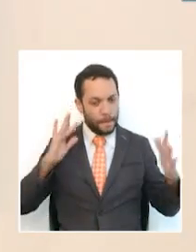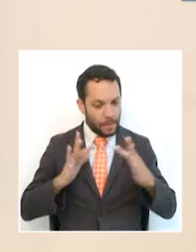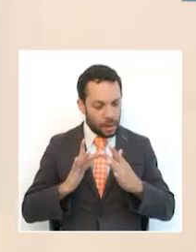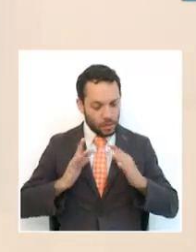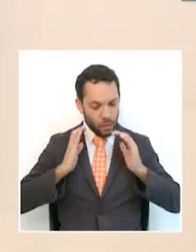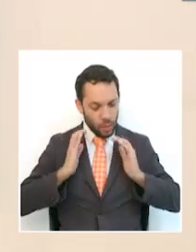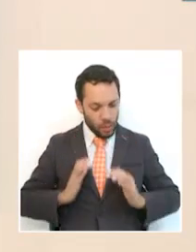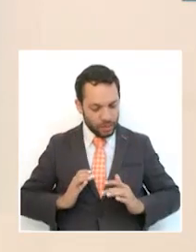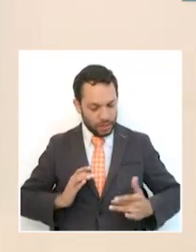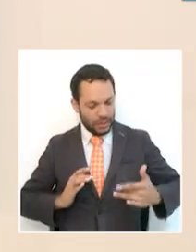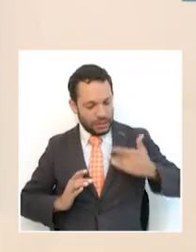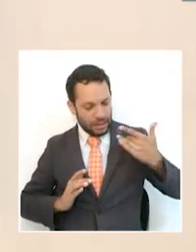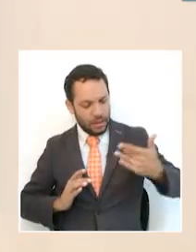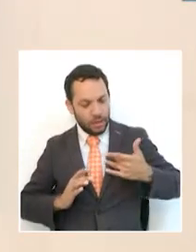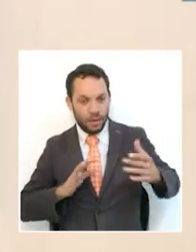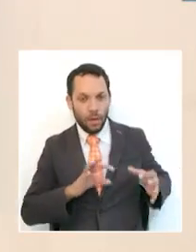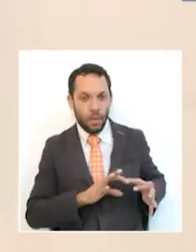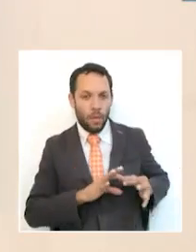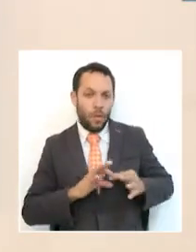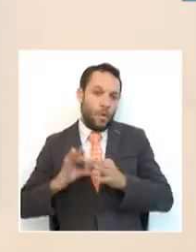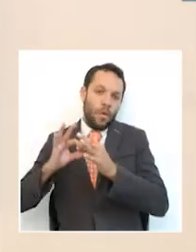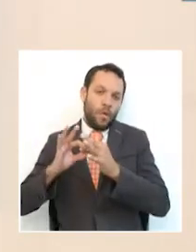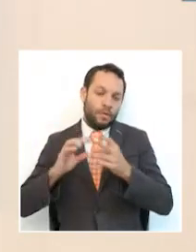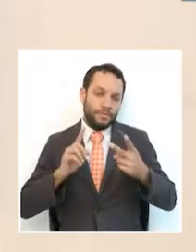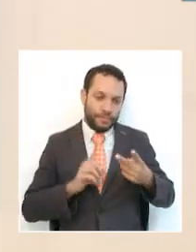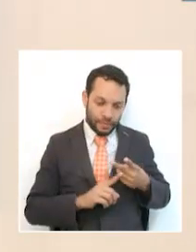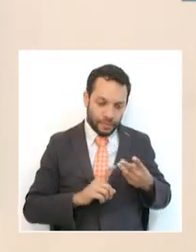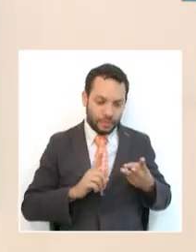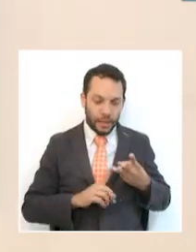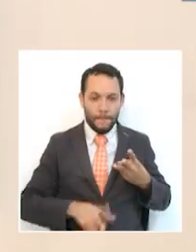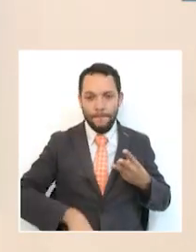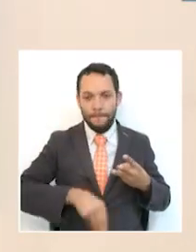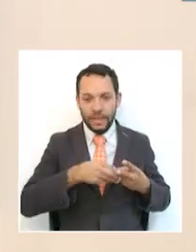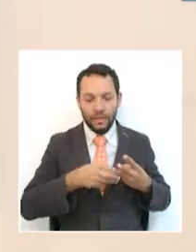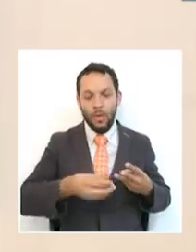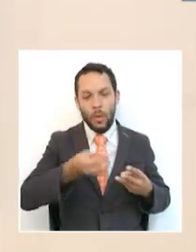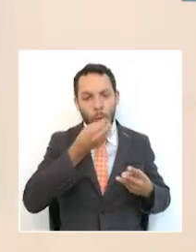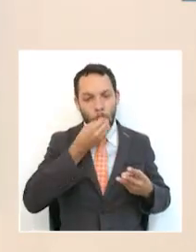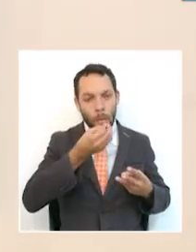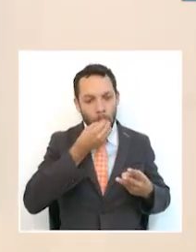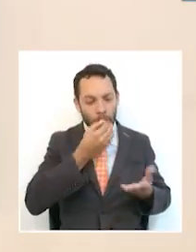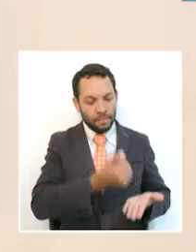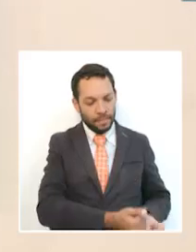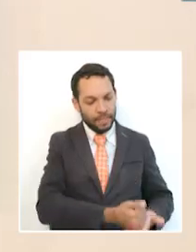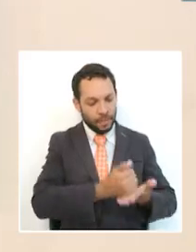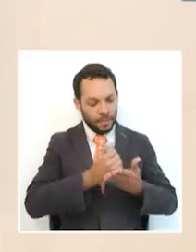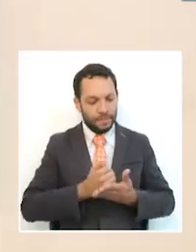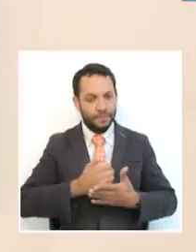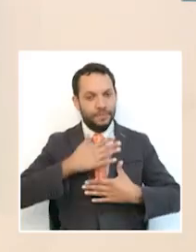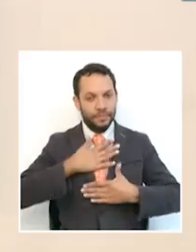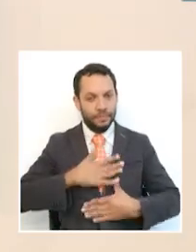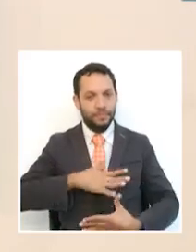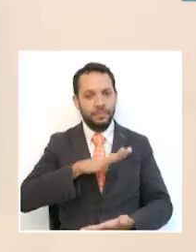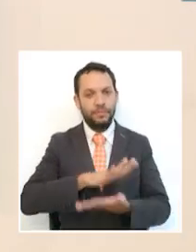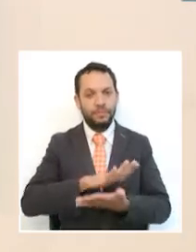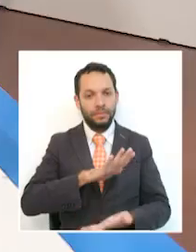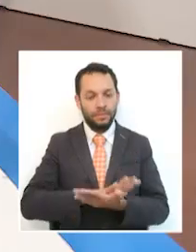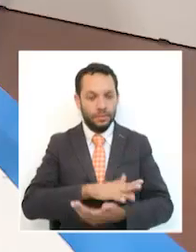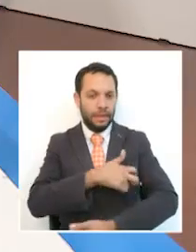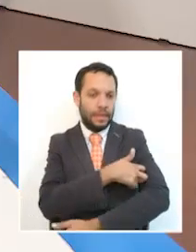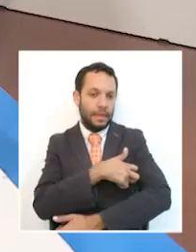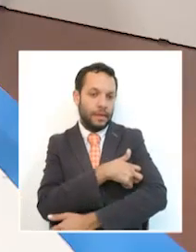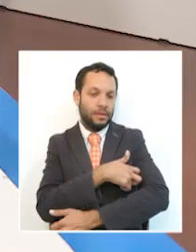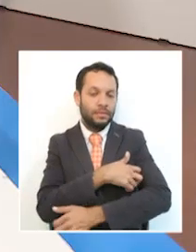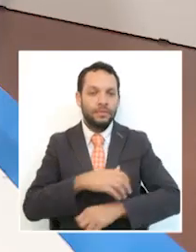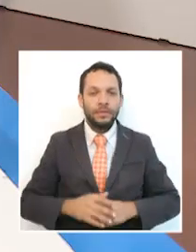parte emocional espiritual con la alimentación dos cosas que nos van a permitir conservar nuestra energía vital césar